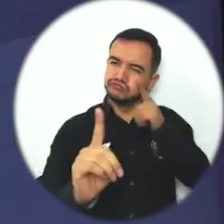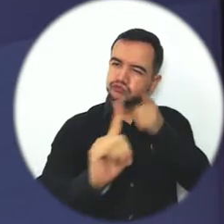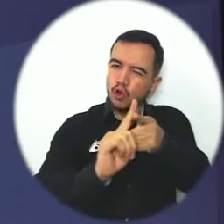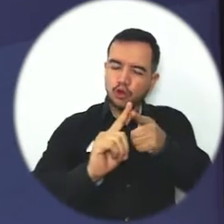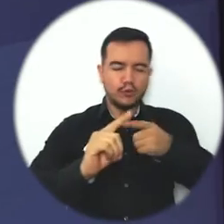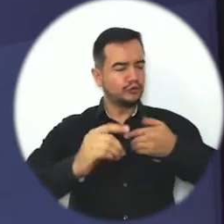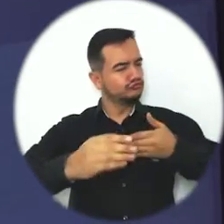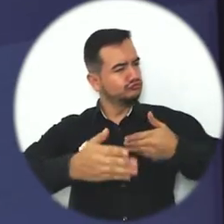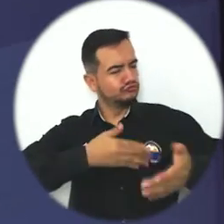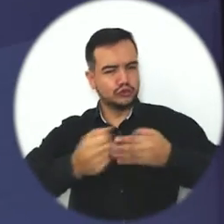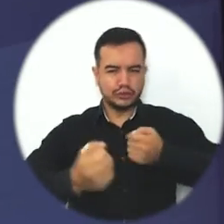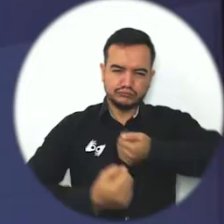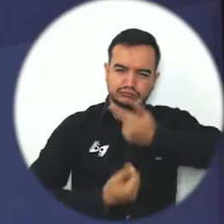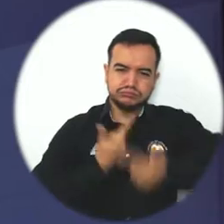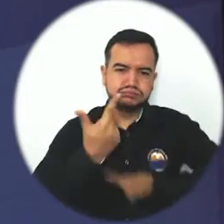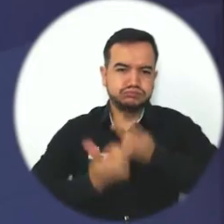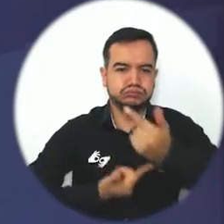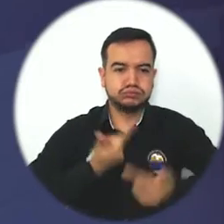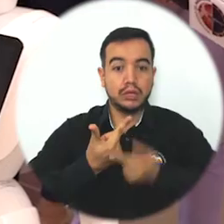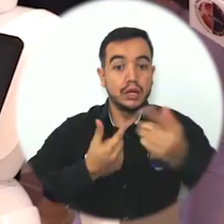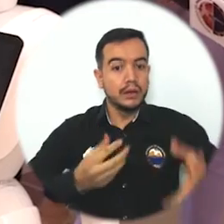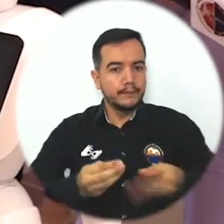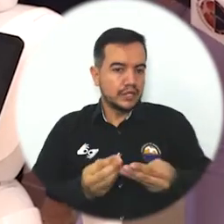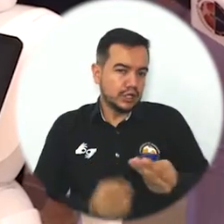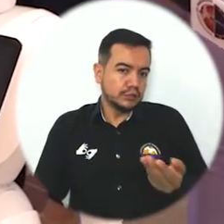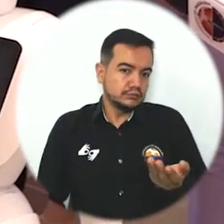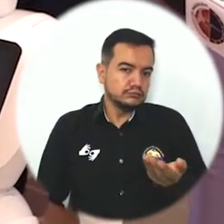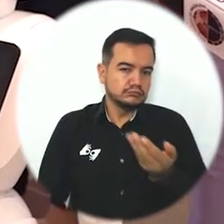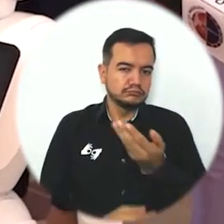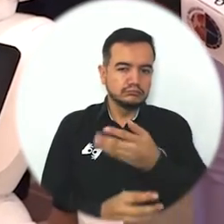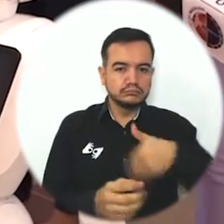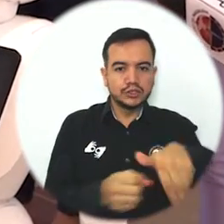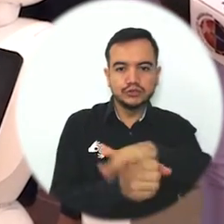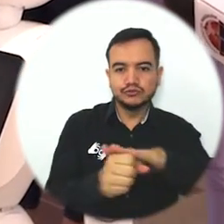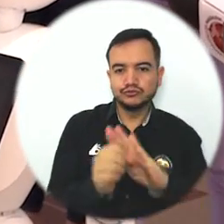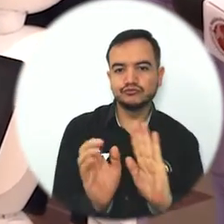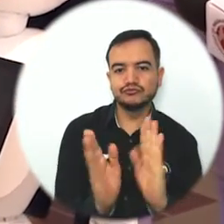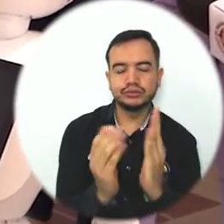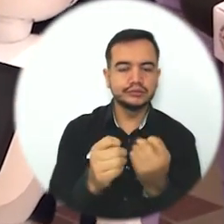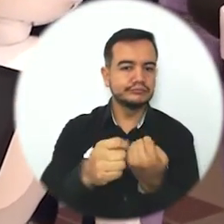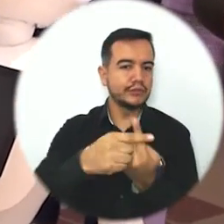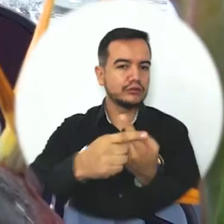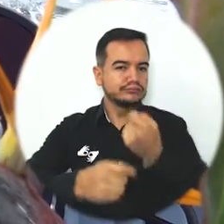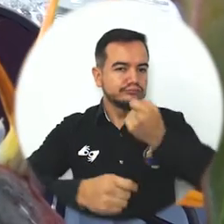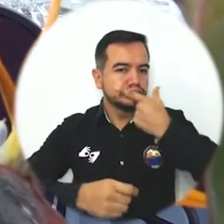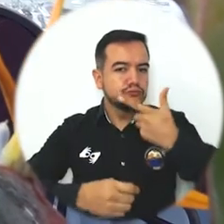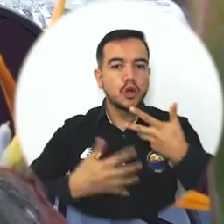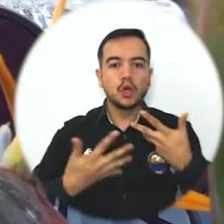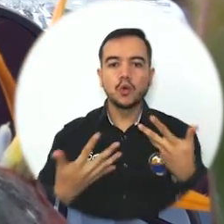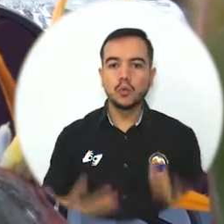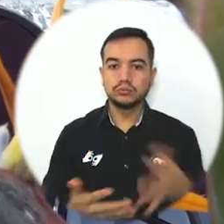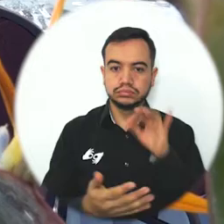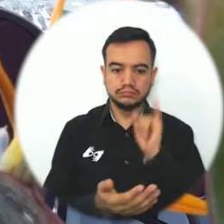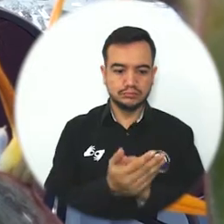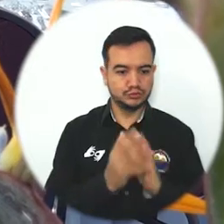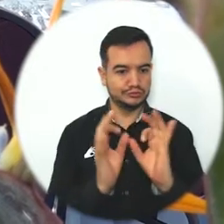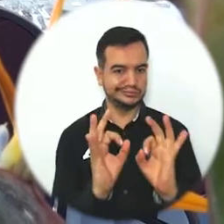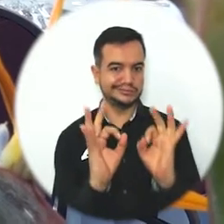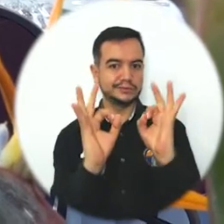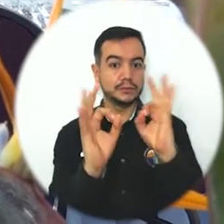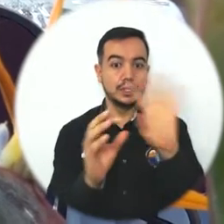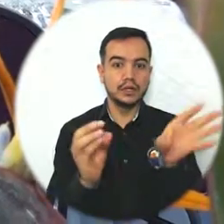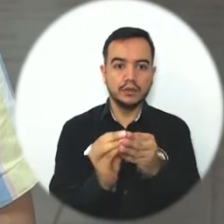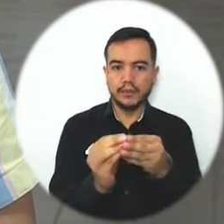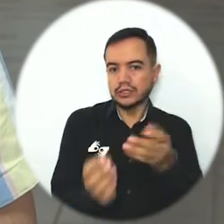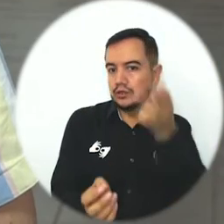una proyección para superar esos obstáculos y crear lógicamente un ambiente más positivo. ¿De qué manera?